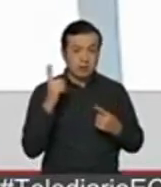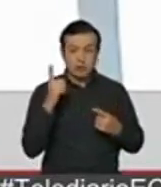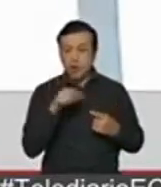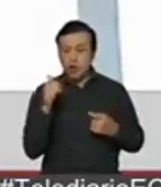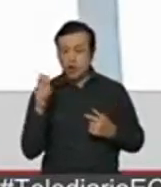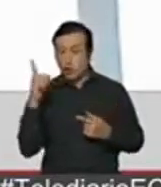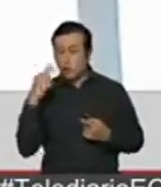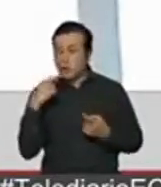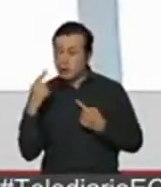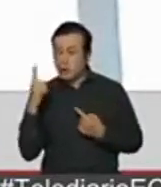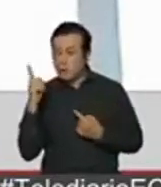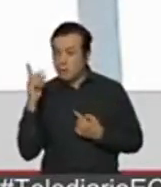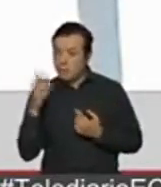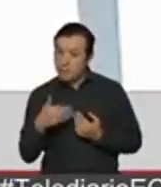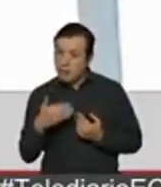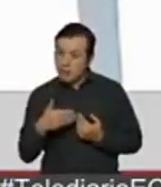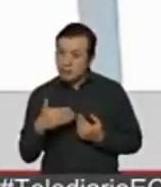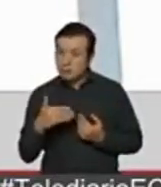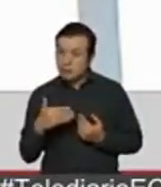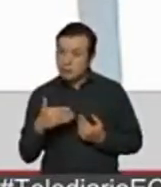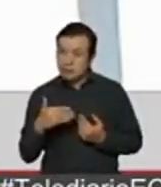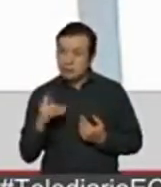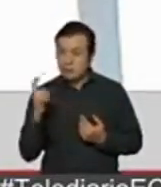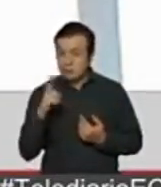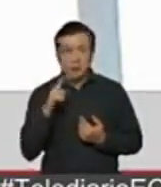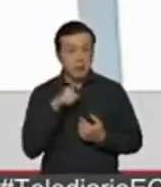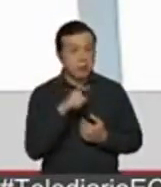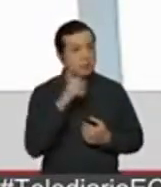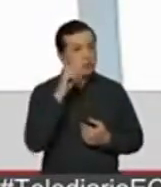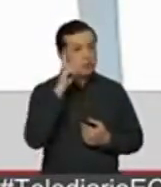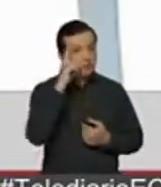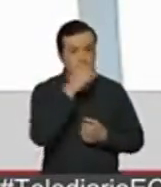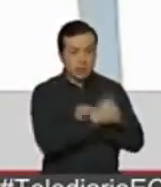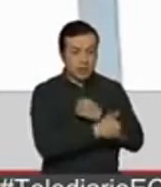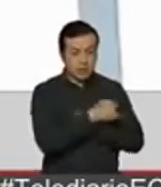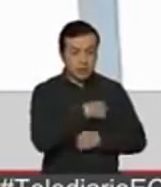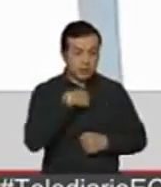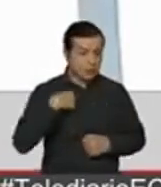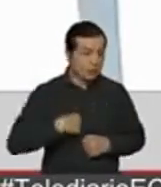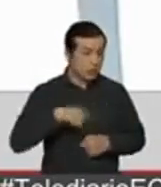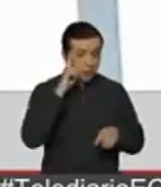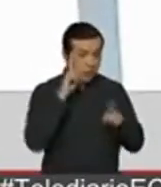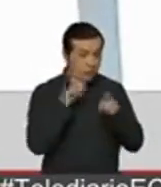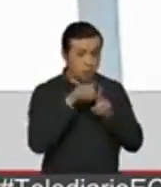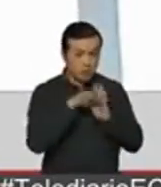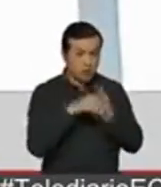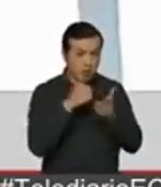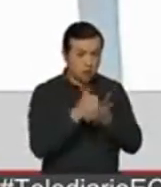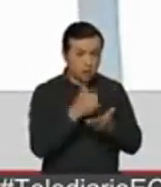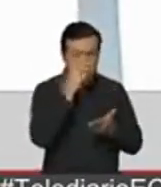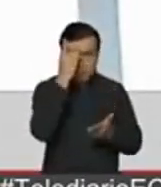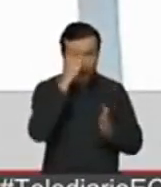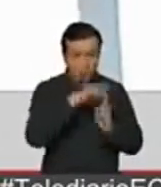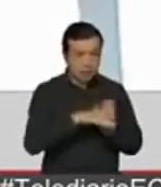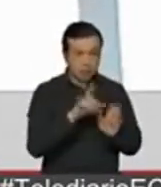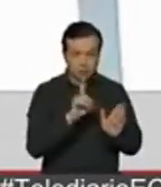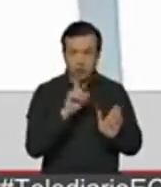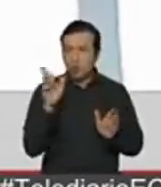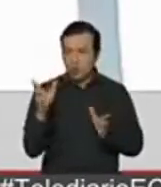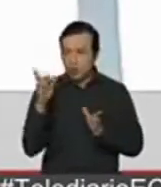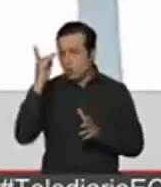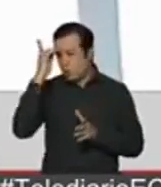negociación con China también va a tener sus dificultades y que seguramente no va a haber, por ejemplo, un alivio en el monto adeudado, como sí hubo en